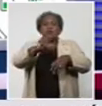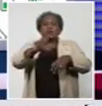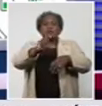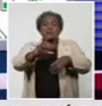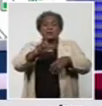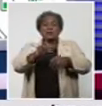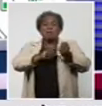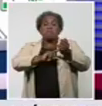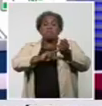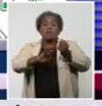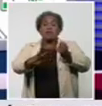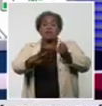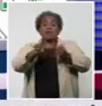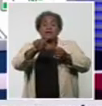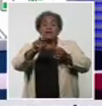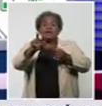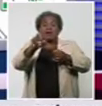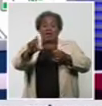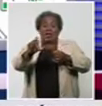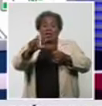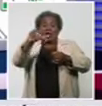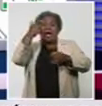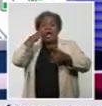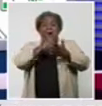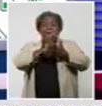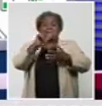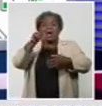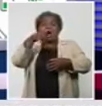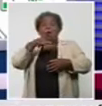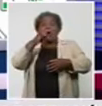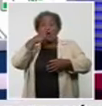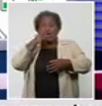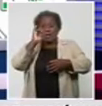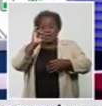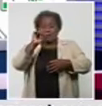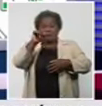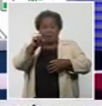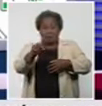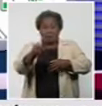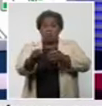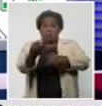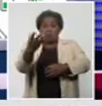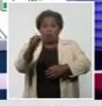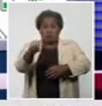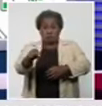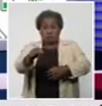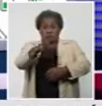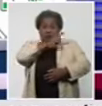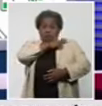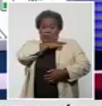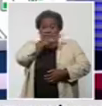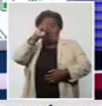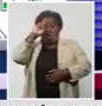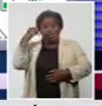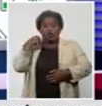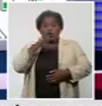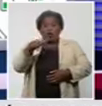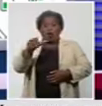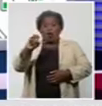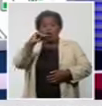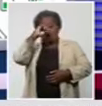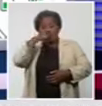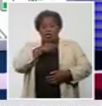provincia de Villa Clara, donde se ha abierto un evento de transmisión local. También el titular de Salud Pública, el doctor José Ángel Portal Miranda, pues se refería a